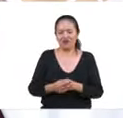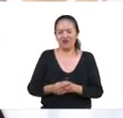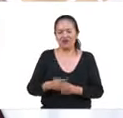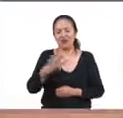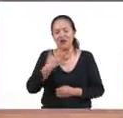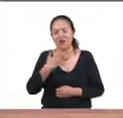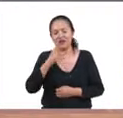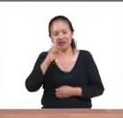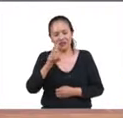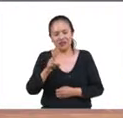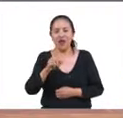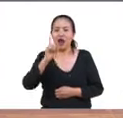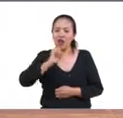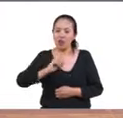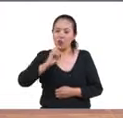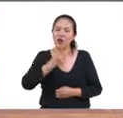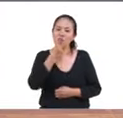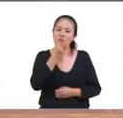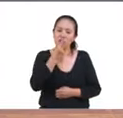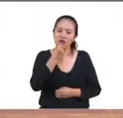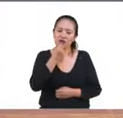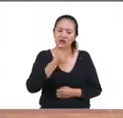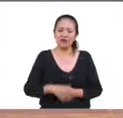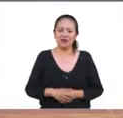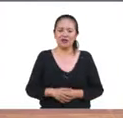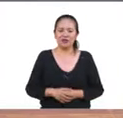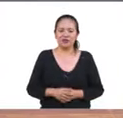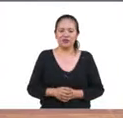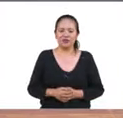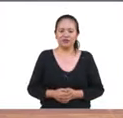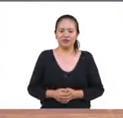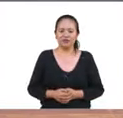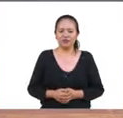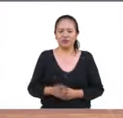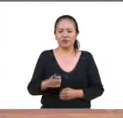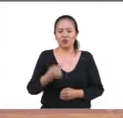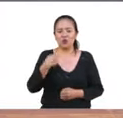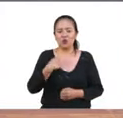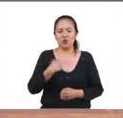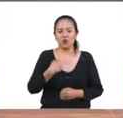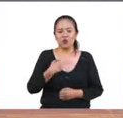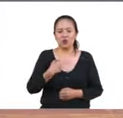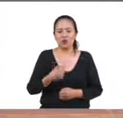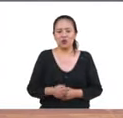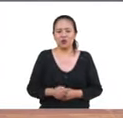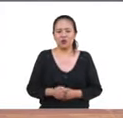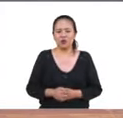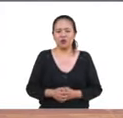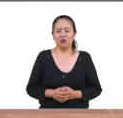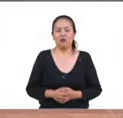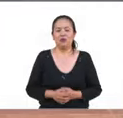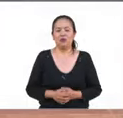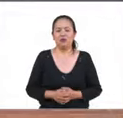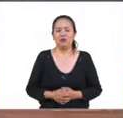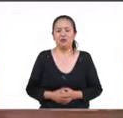las tienen, de las mujeres policías. Una creo se la hace,